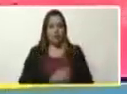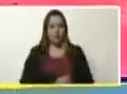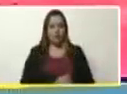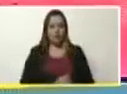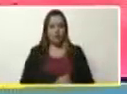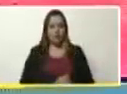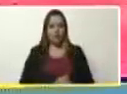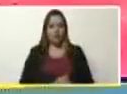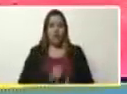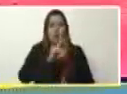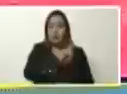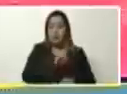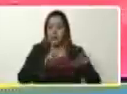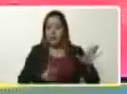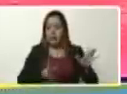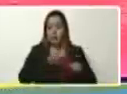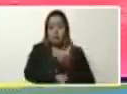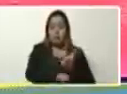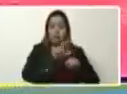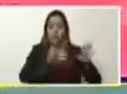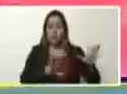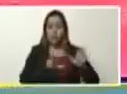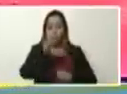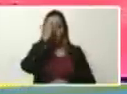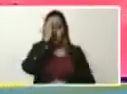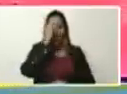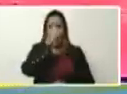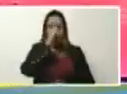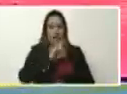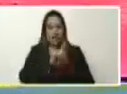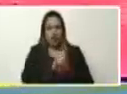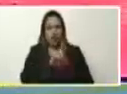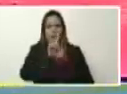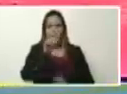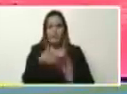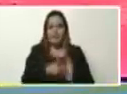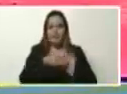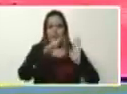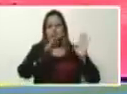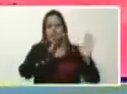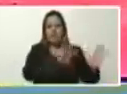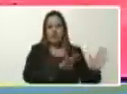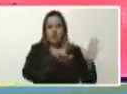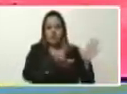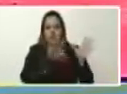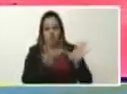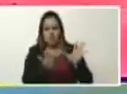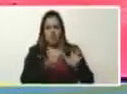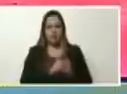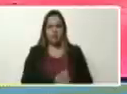1989, 27 y 28 de febrero, de 1989,